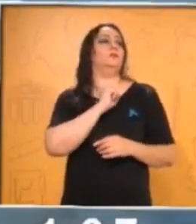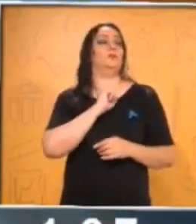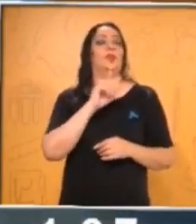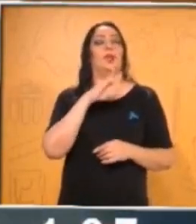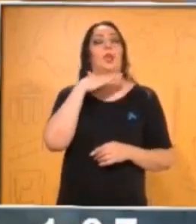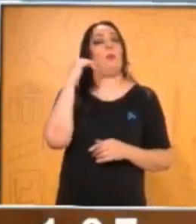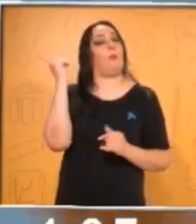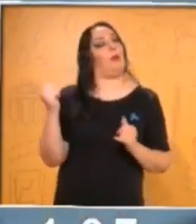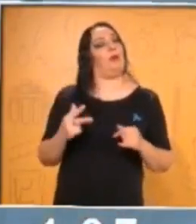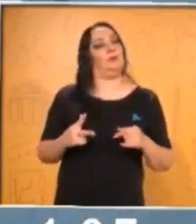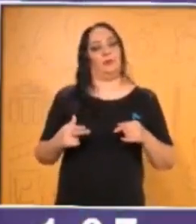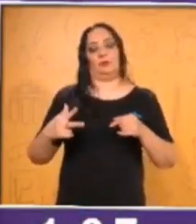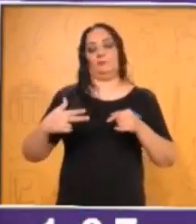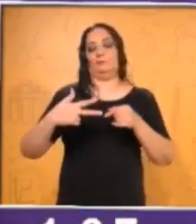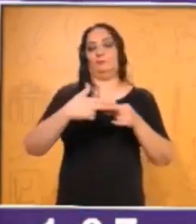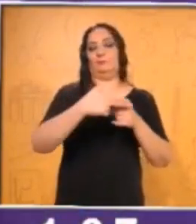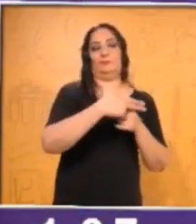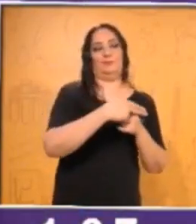para recortar esto.